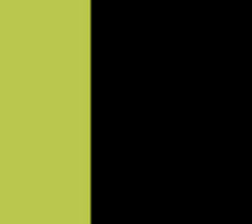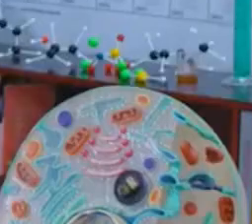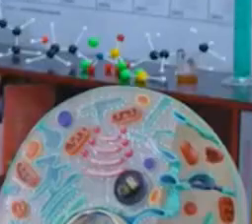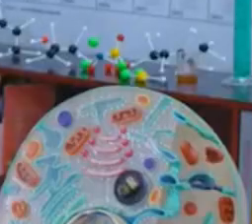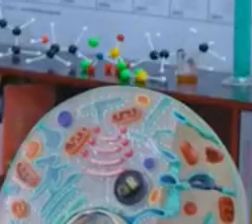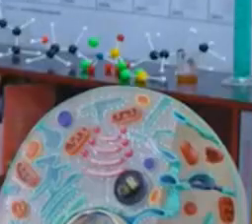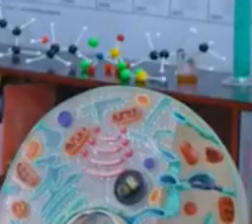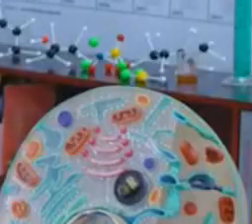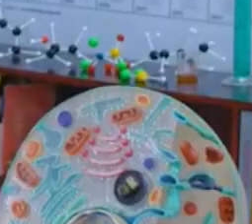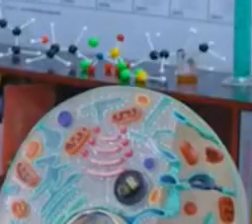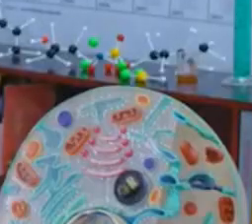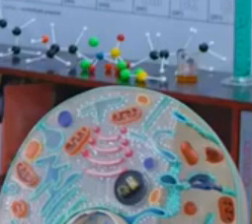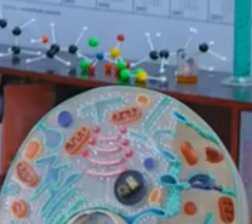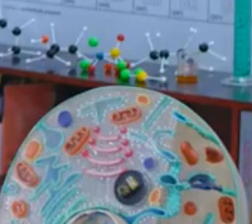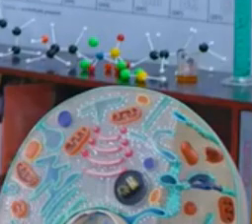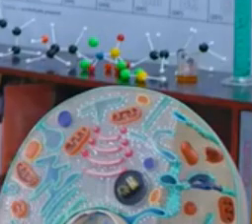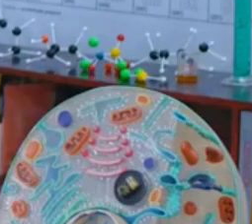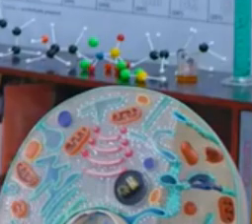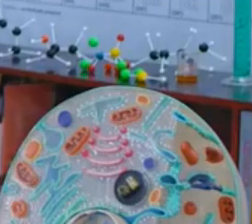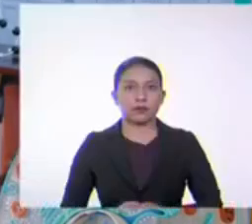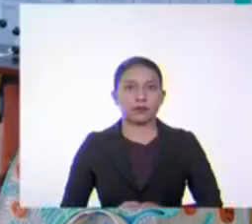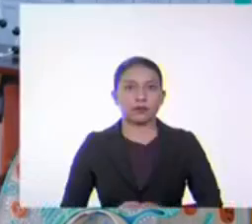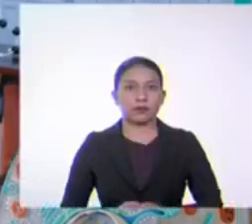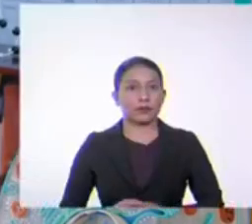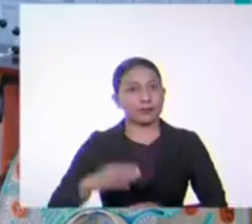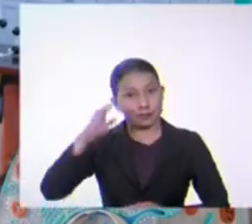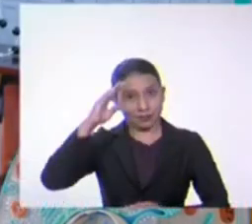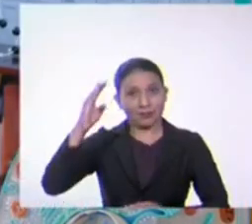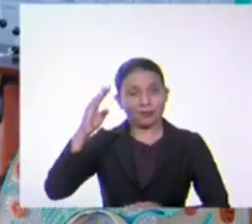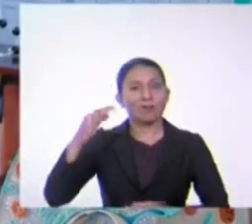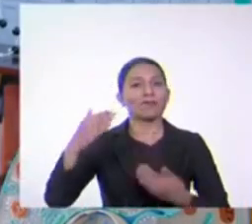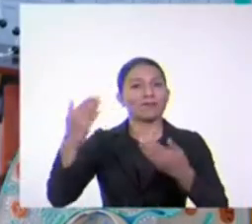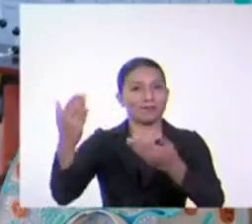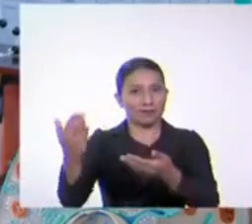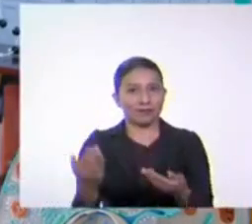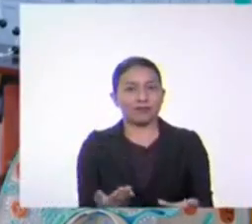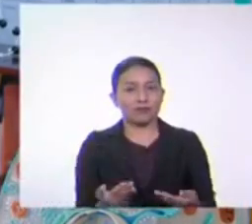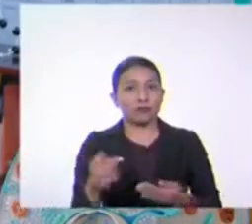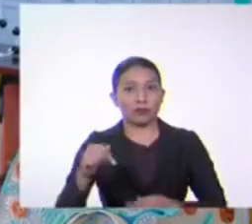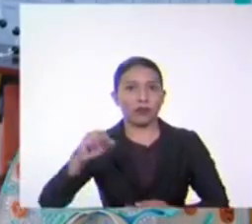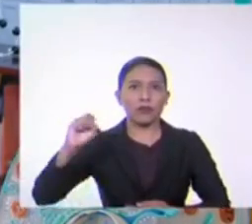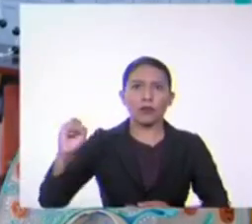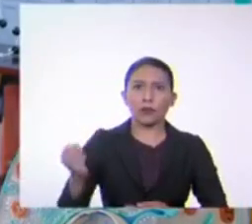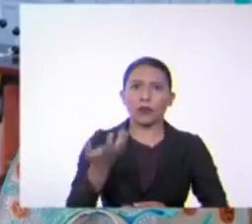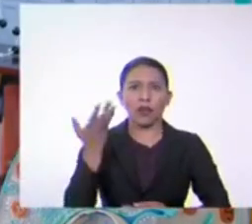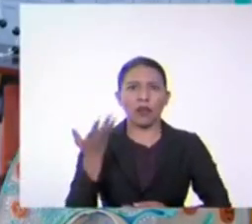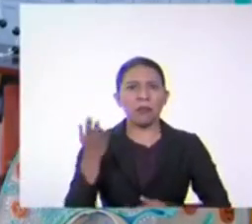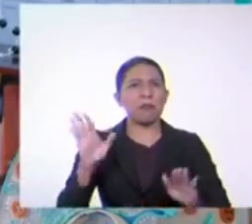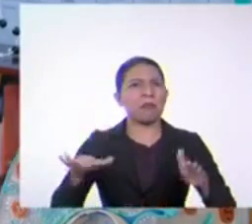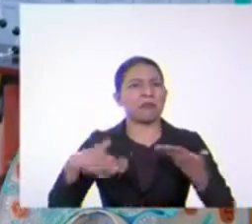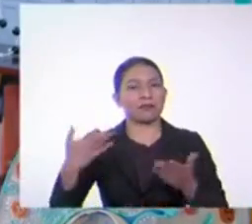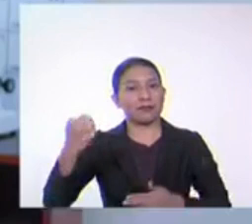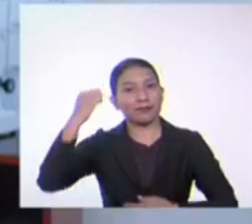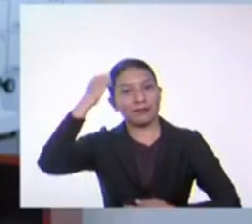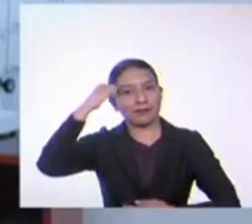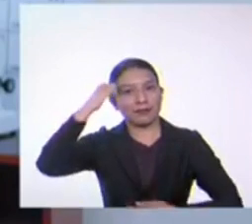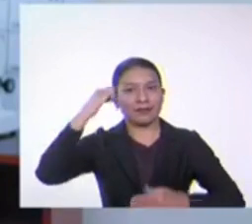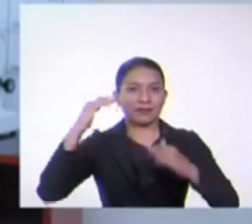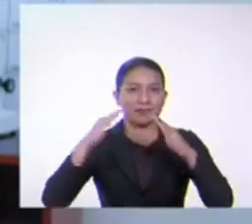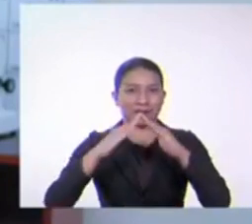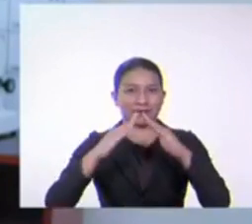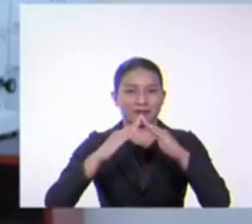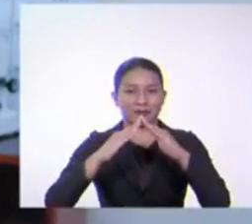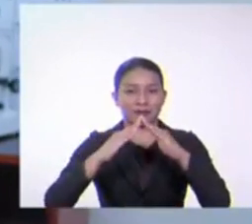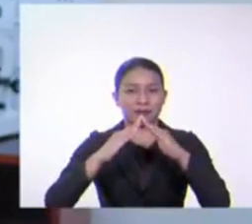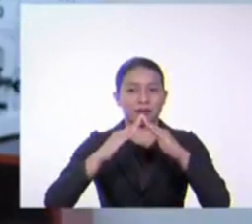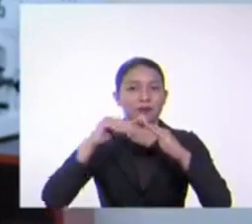1. Hola amigos, soy Orlando. Bienvenidos a esta nueva ocasión de Aprendamos en Casa.